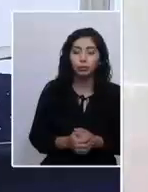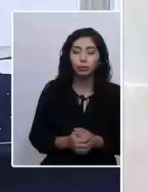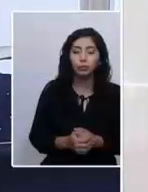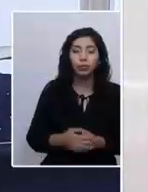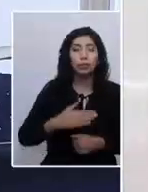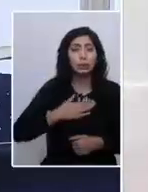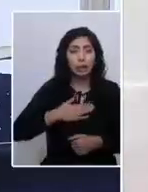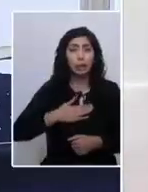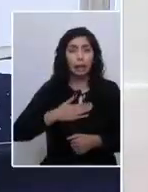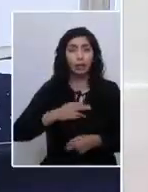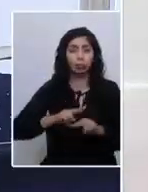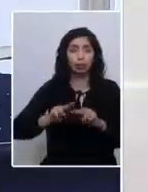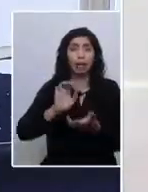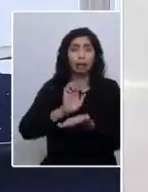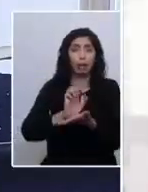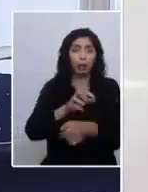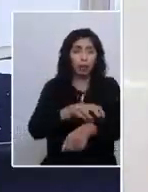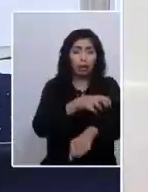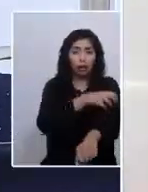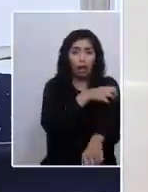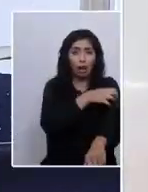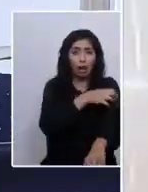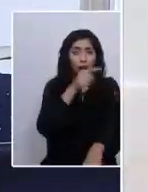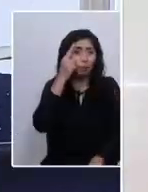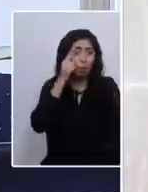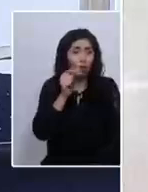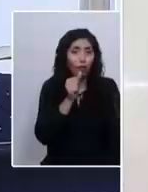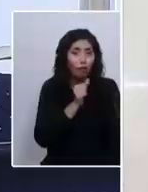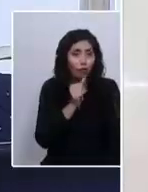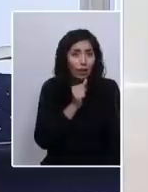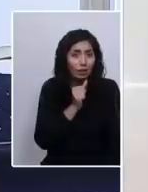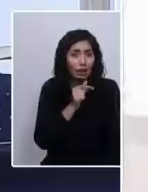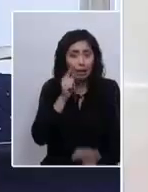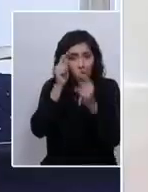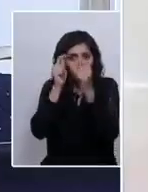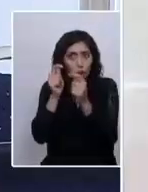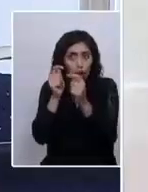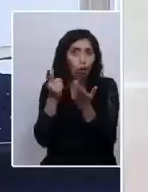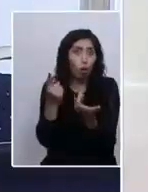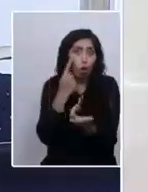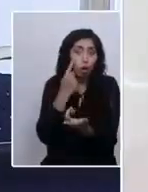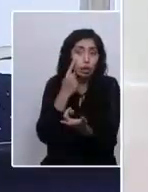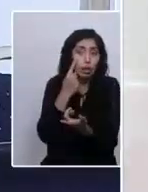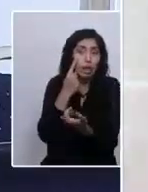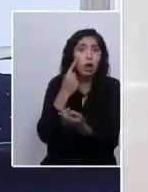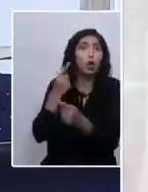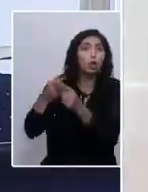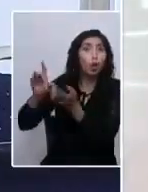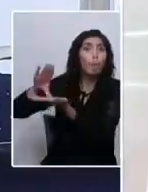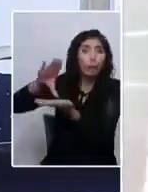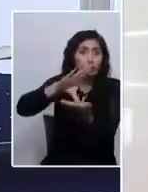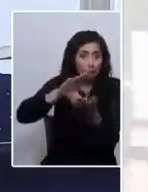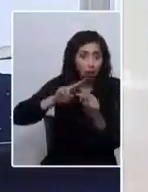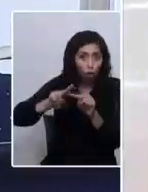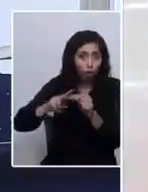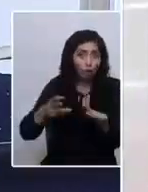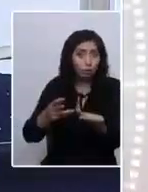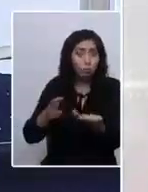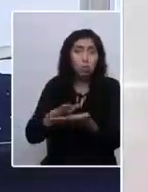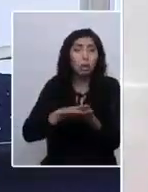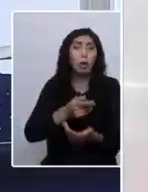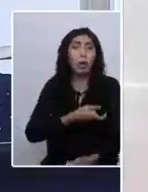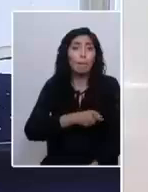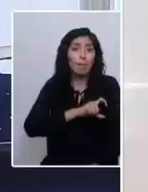2, que hablaba de pluralismo jurídico, de una coexistencia entre un sistema nacional de justicia y también un sistema de justicia indígena. La aprobación